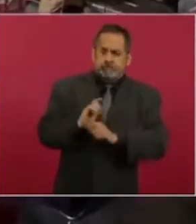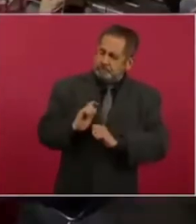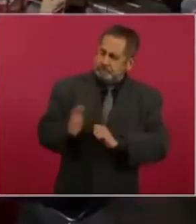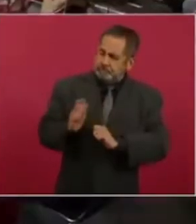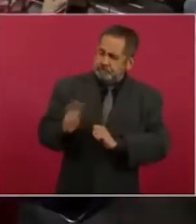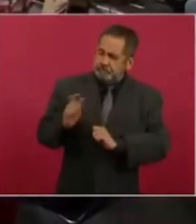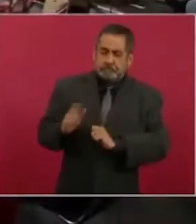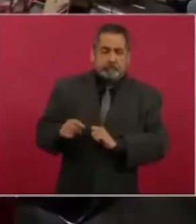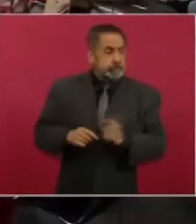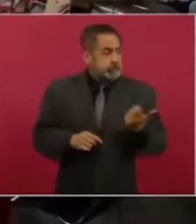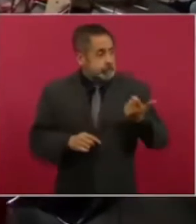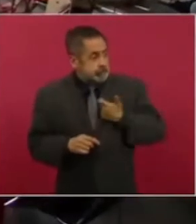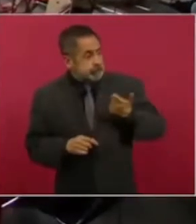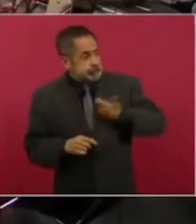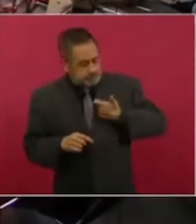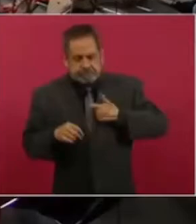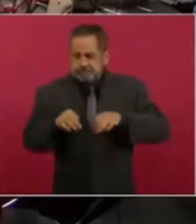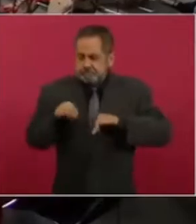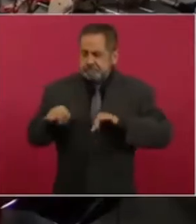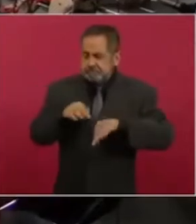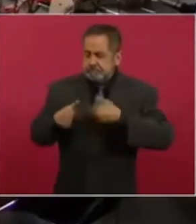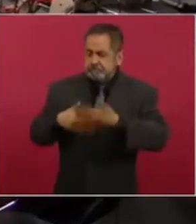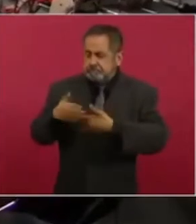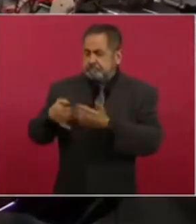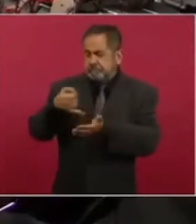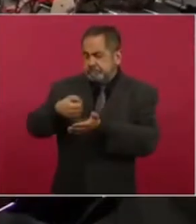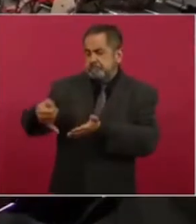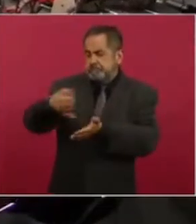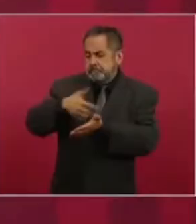para que cultiven, para que siembren